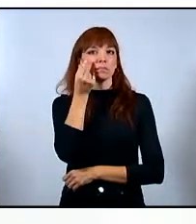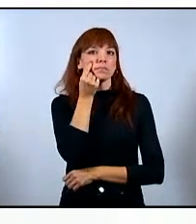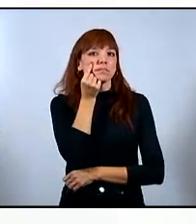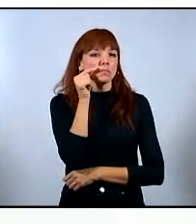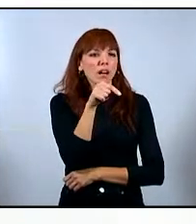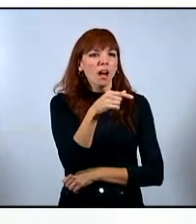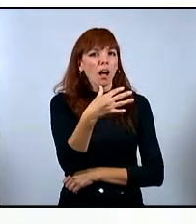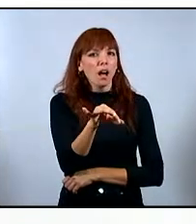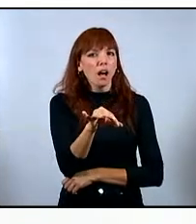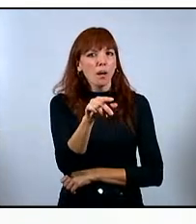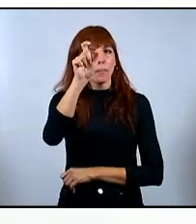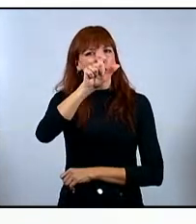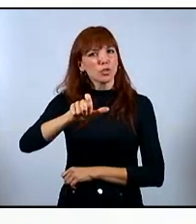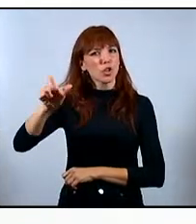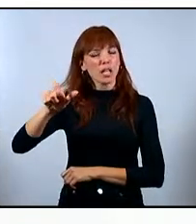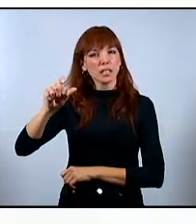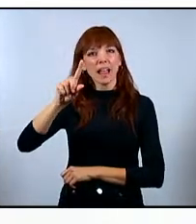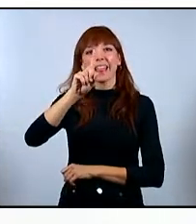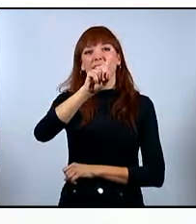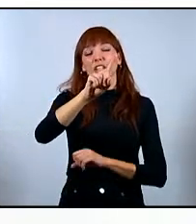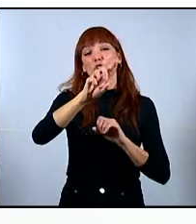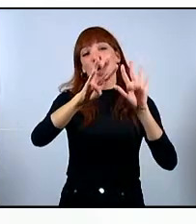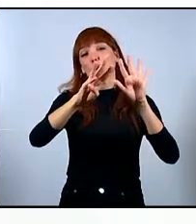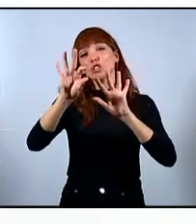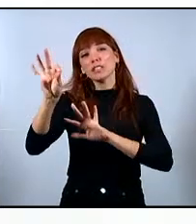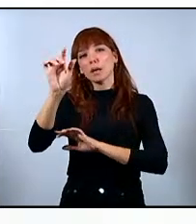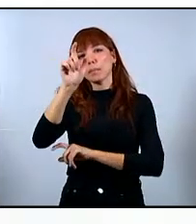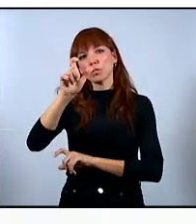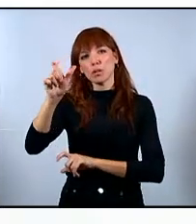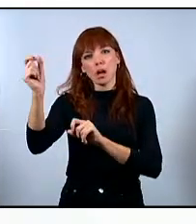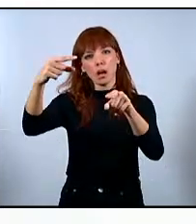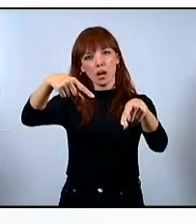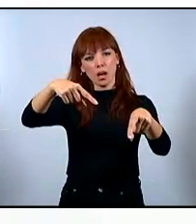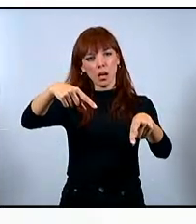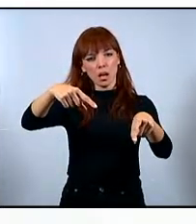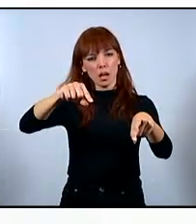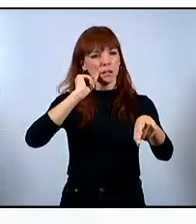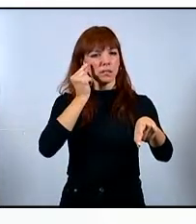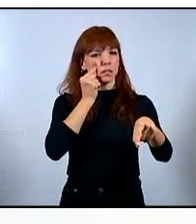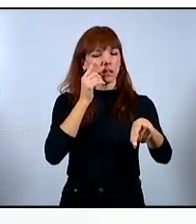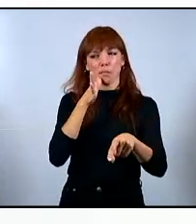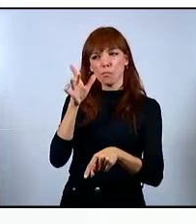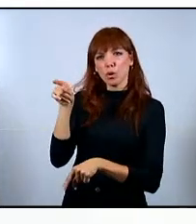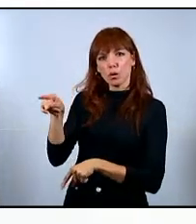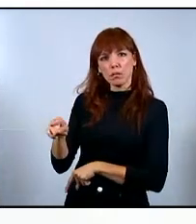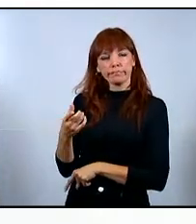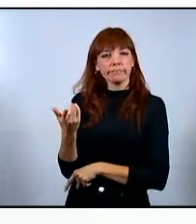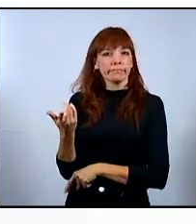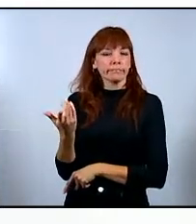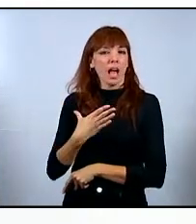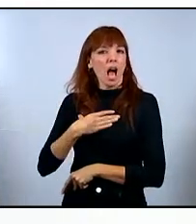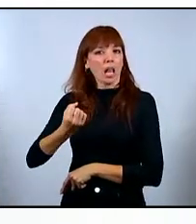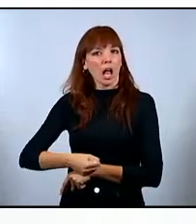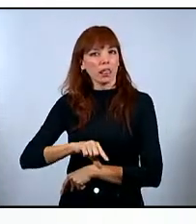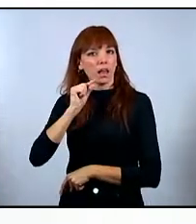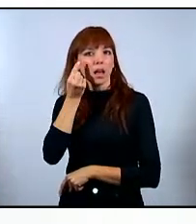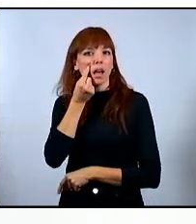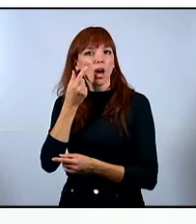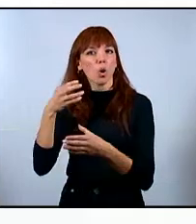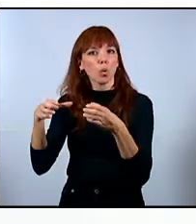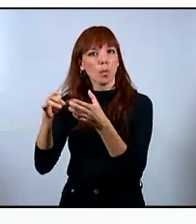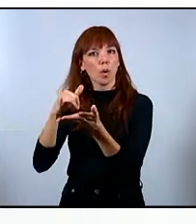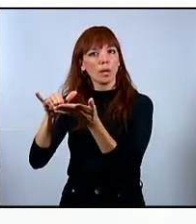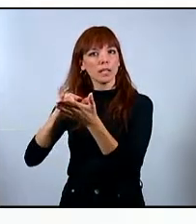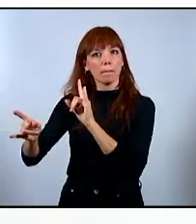de que vienen 180 personas porque el alcalde de Malpartida se entera por un grupo de WhatsApp y es el que me llama,